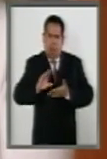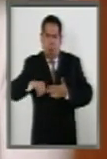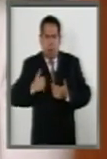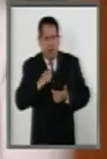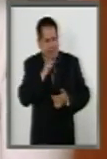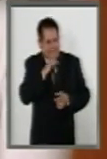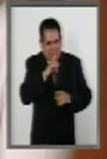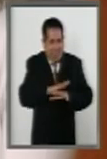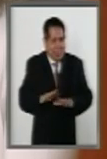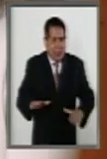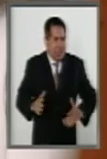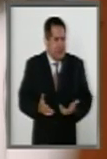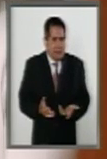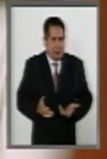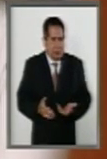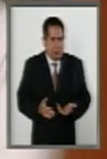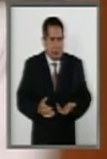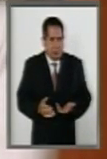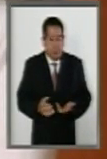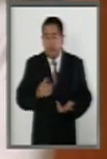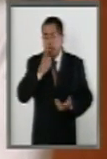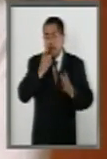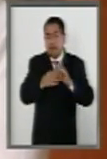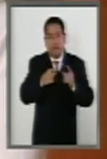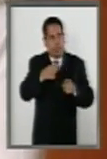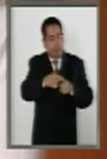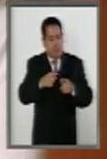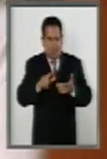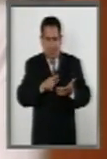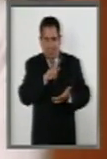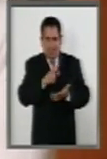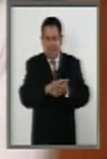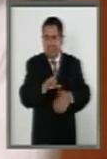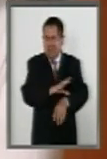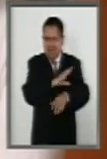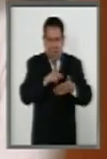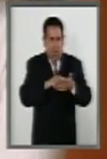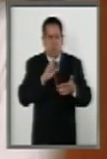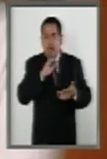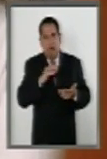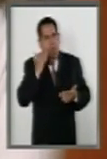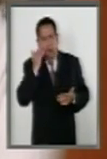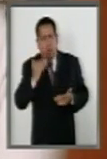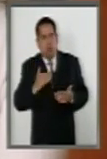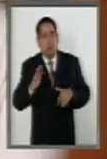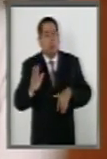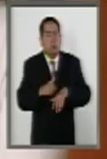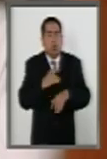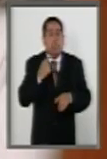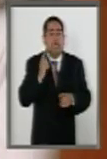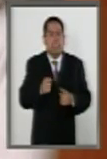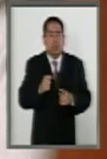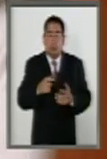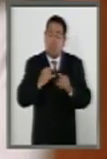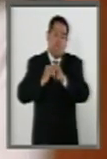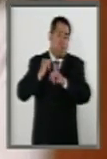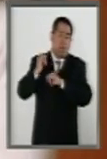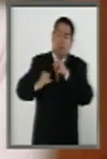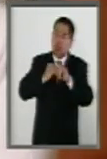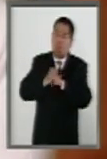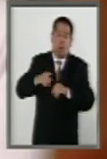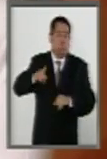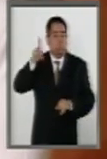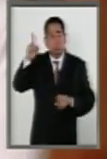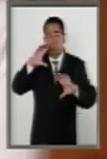nacional. Se ha dicho que los malos resultados de la reforma energética se deben en gran medida al entorno internacional,